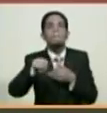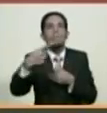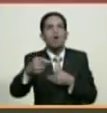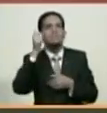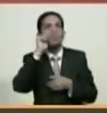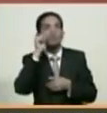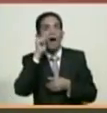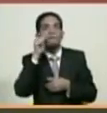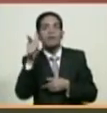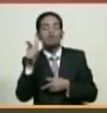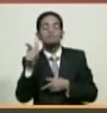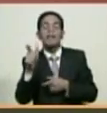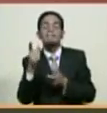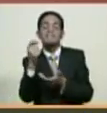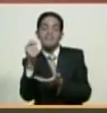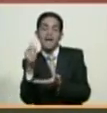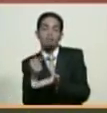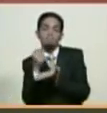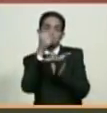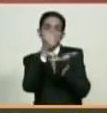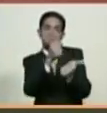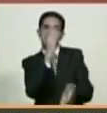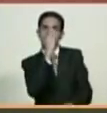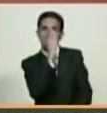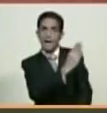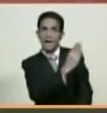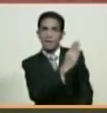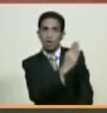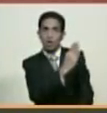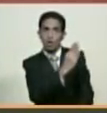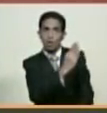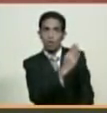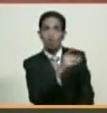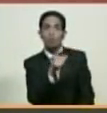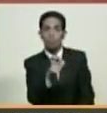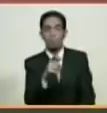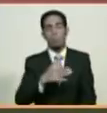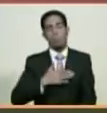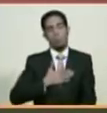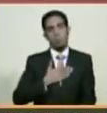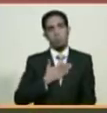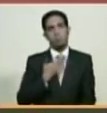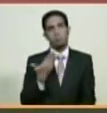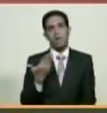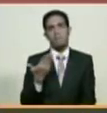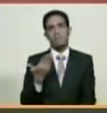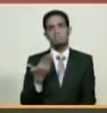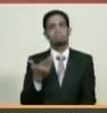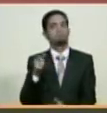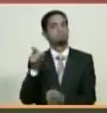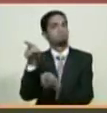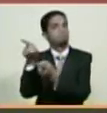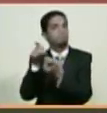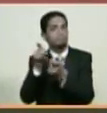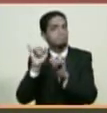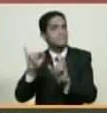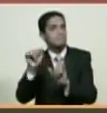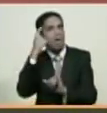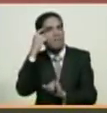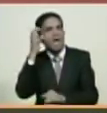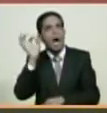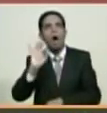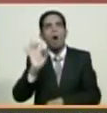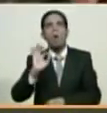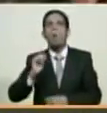en su cuenta de ahorro, de cuenta de la pensión, y usted podrá sacar el dinero que quiera sacar ese día o cualquier día del